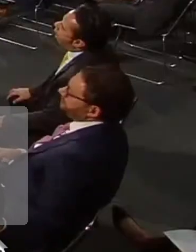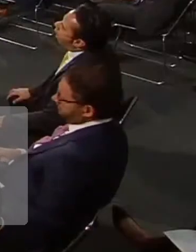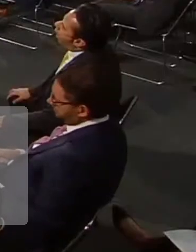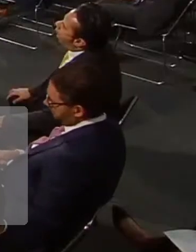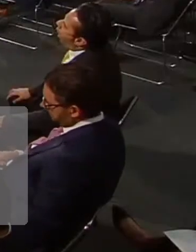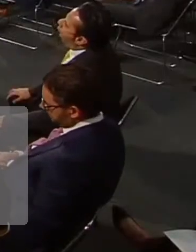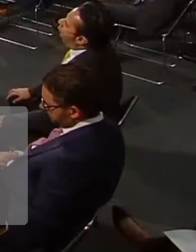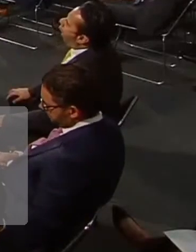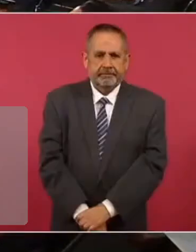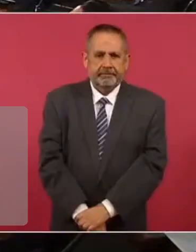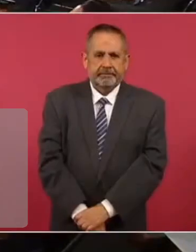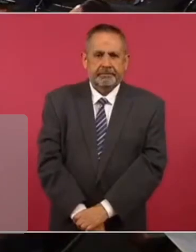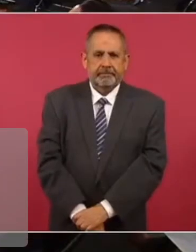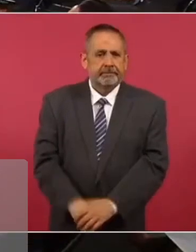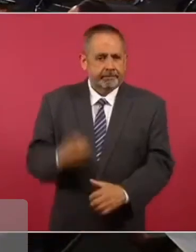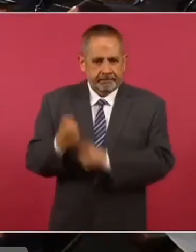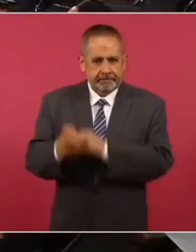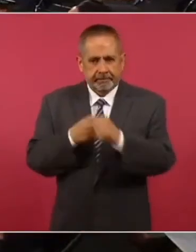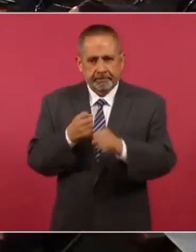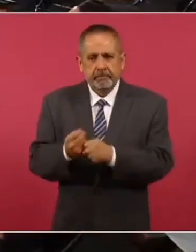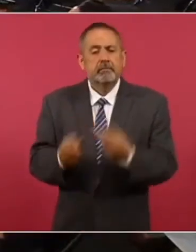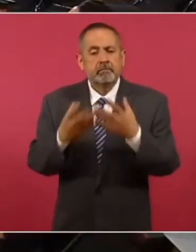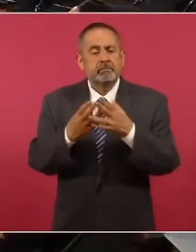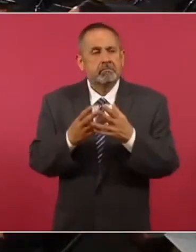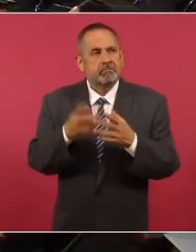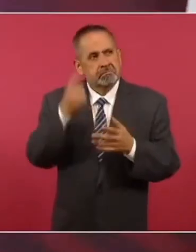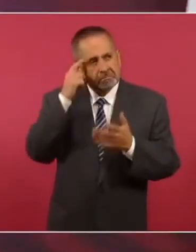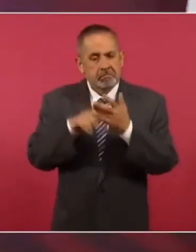Este año vamos a pasar de